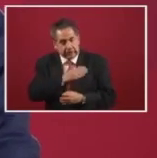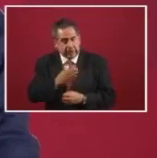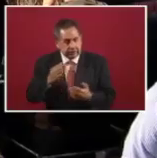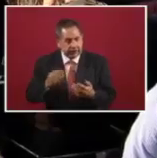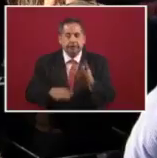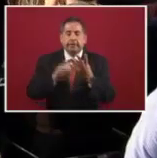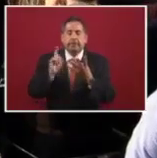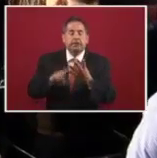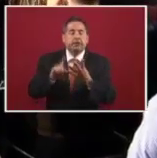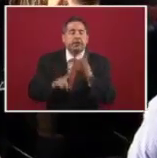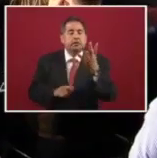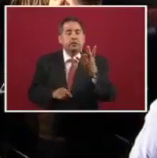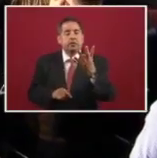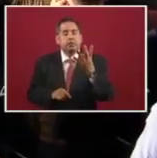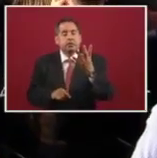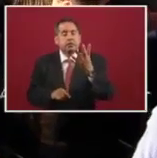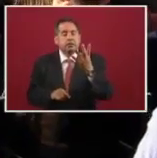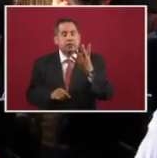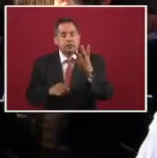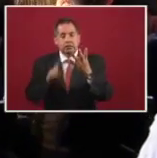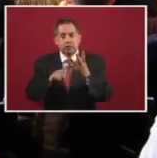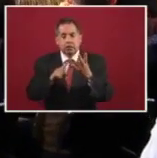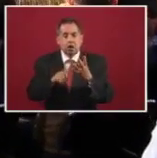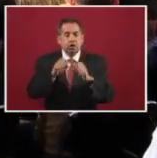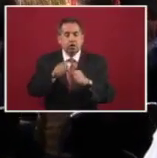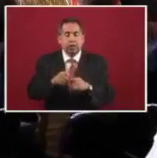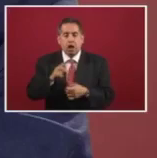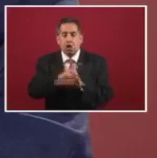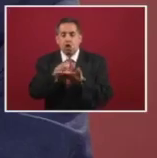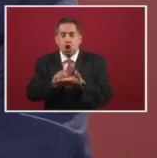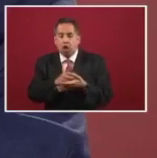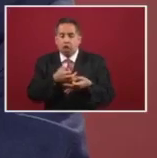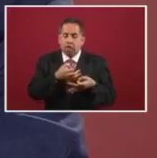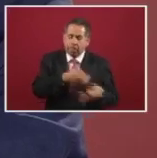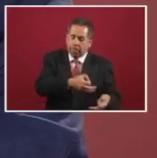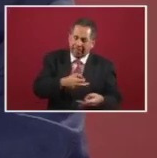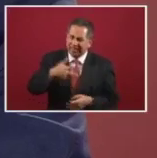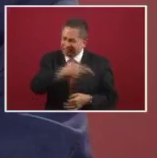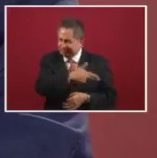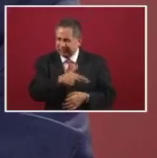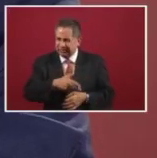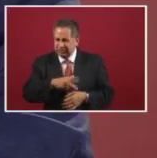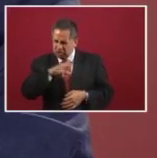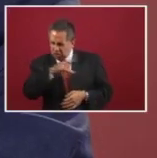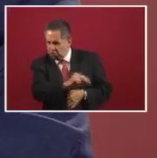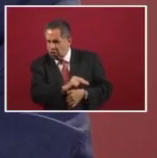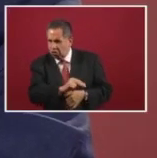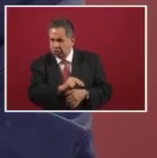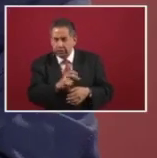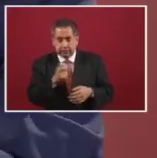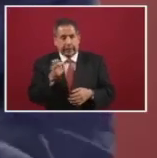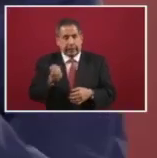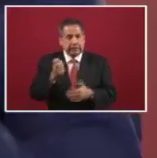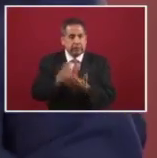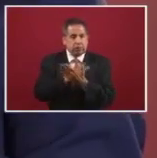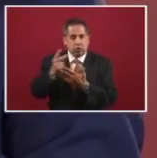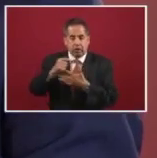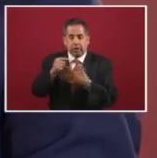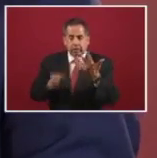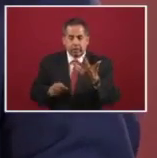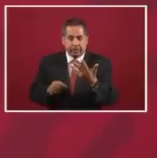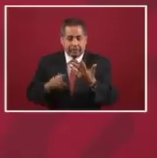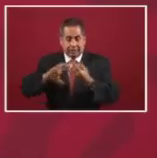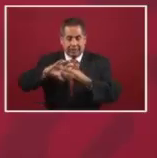Y el cuarto programa, el de las adicciones, el no a las adicciones. Entonces, se llama